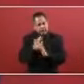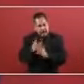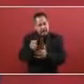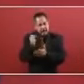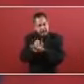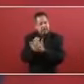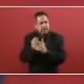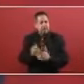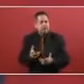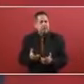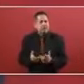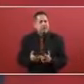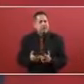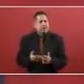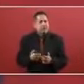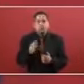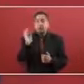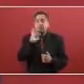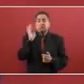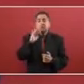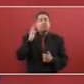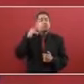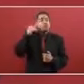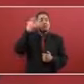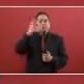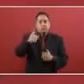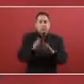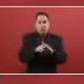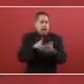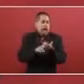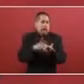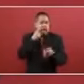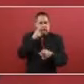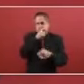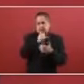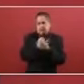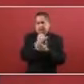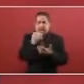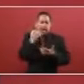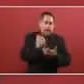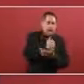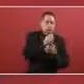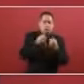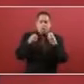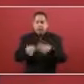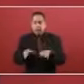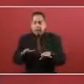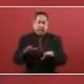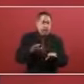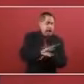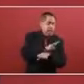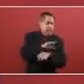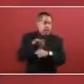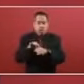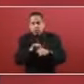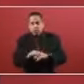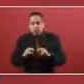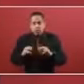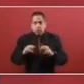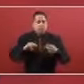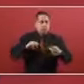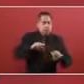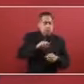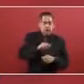porque puede pasar, así es la democracia, se gana, se pierde, debe de haber